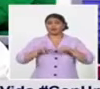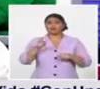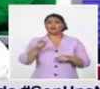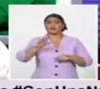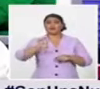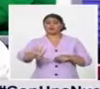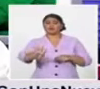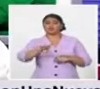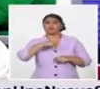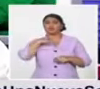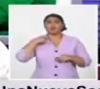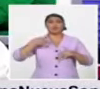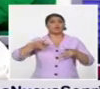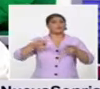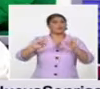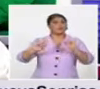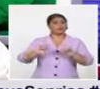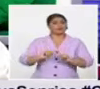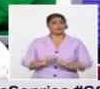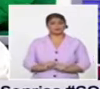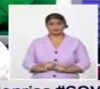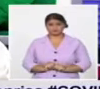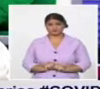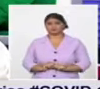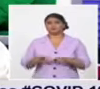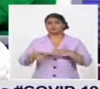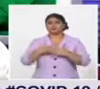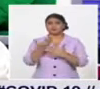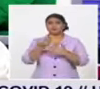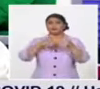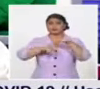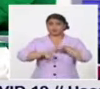elevada, de casos confirmados con COVID-19.